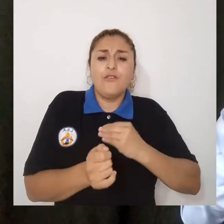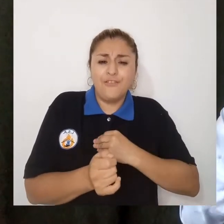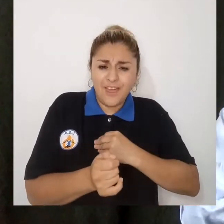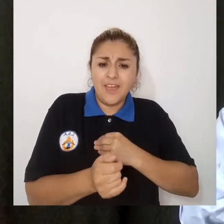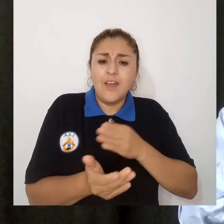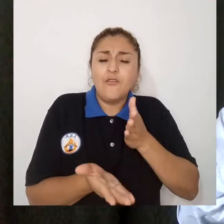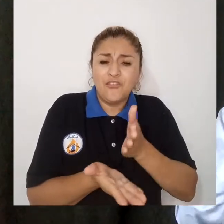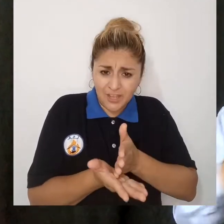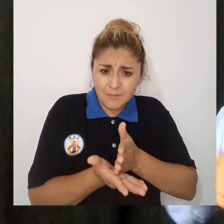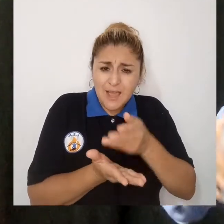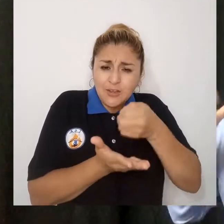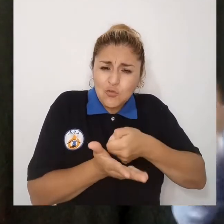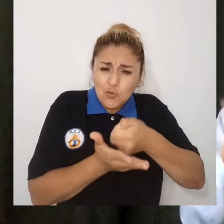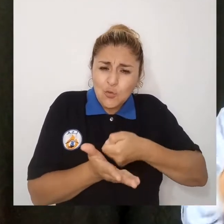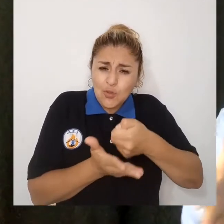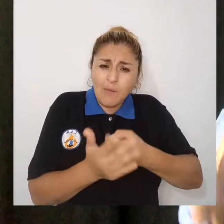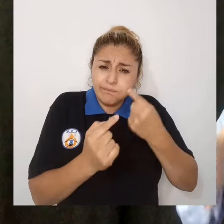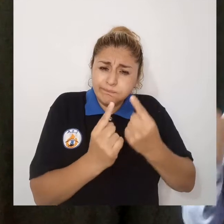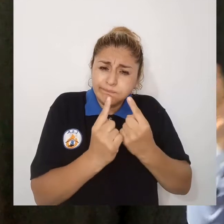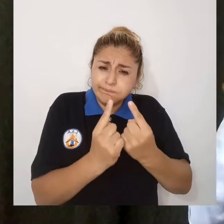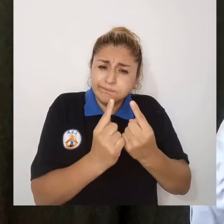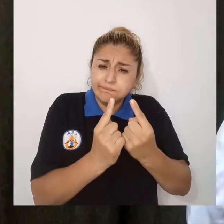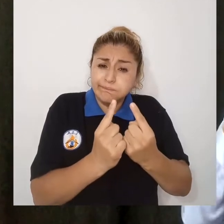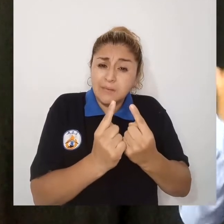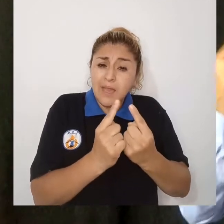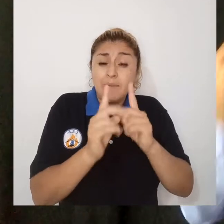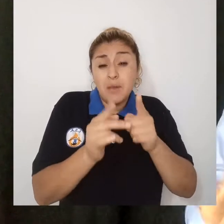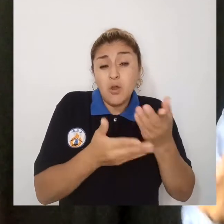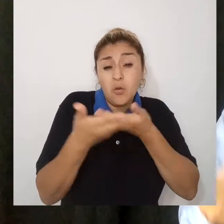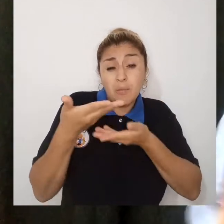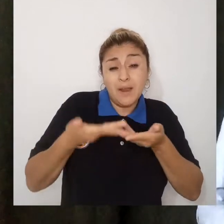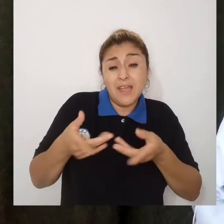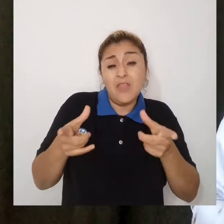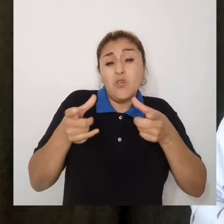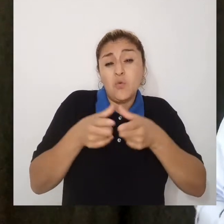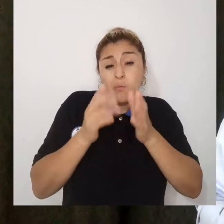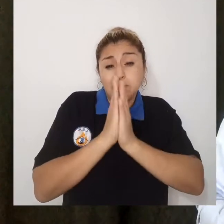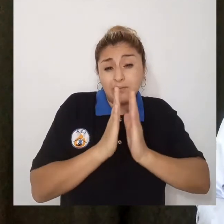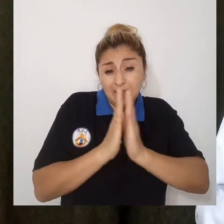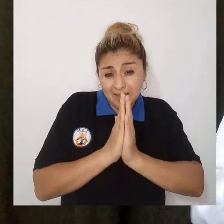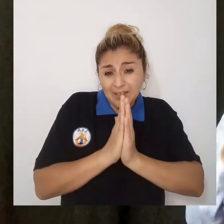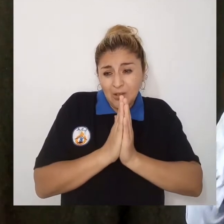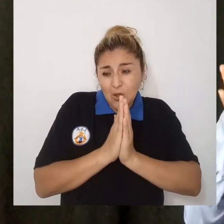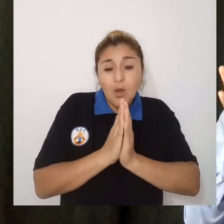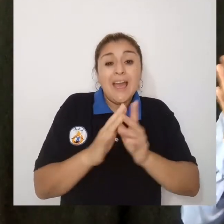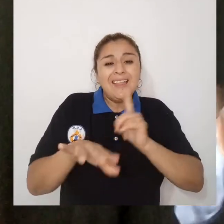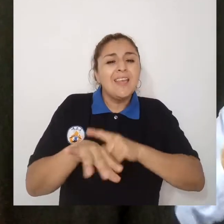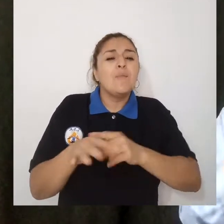ánimo para estar juntos en compartir en esas reuniones de adoración cuando estaban juntos